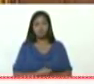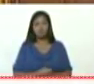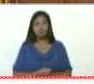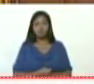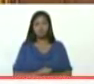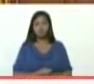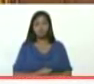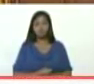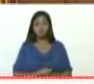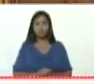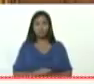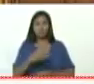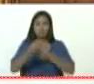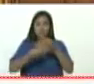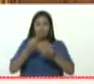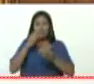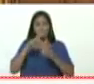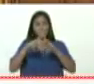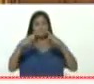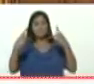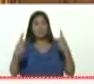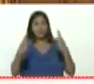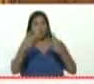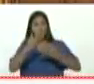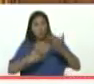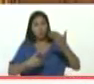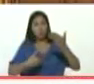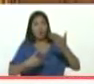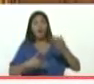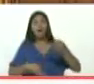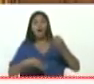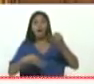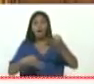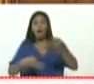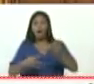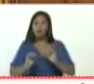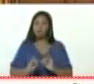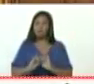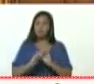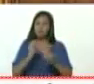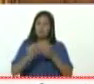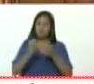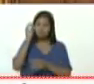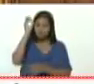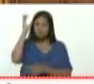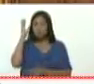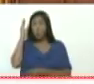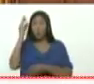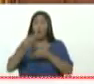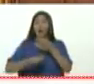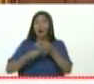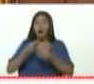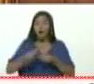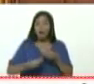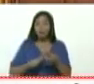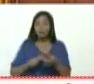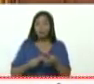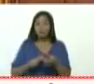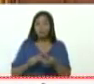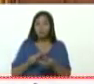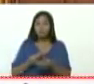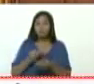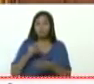Esa creación que es un periódico, Earle, compañero, esa creación que es un periódico se está haciendo ya hora